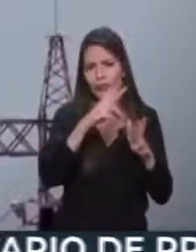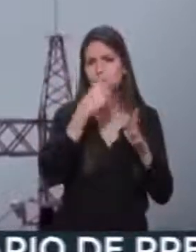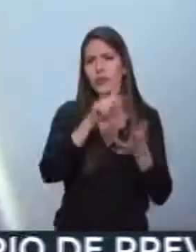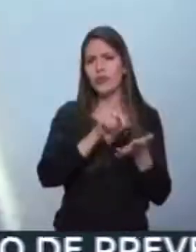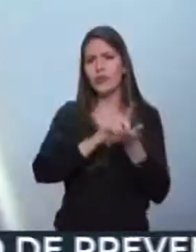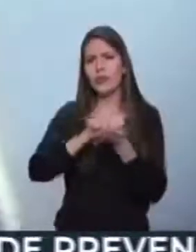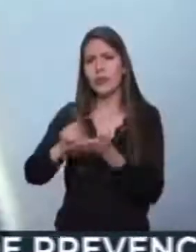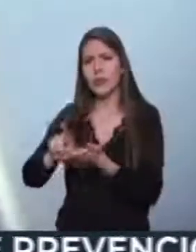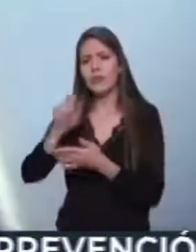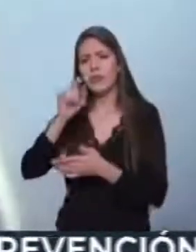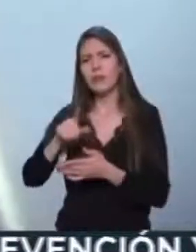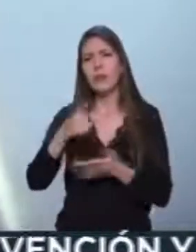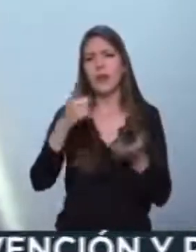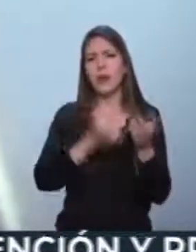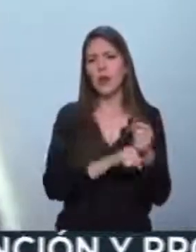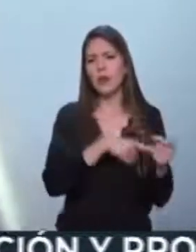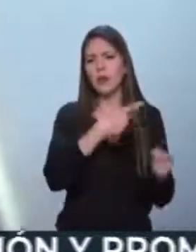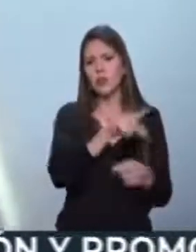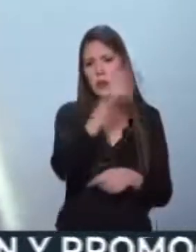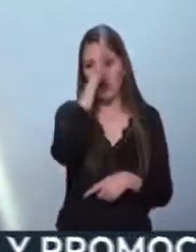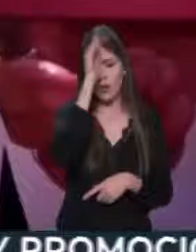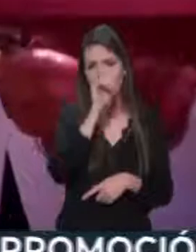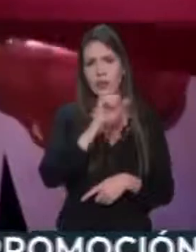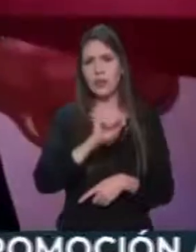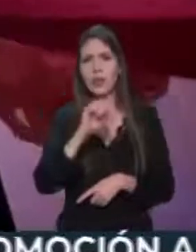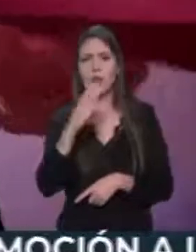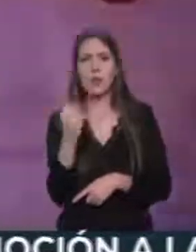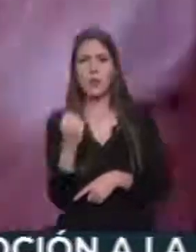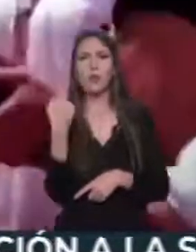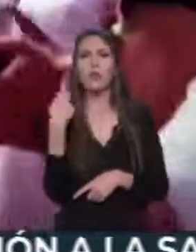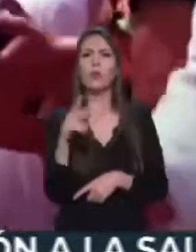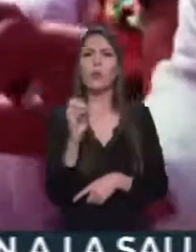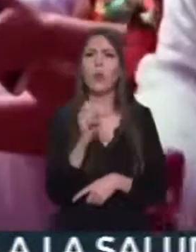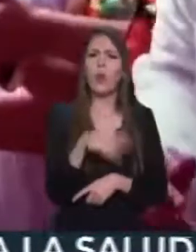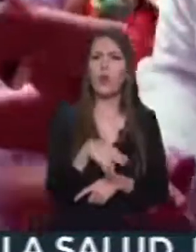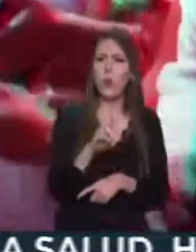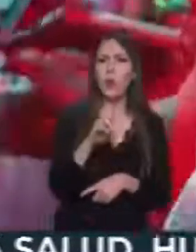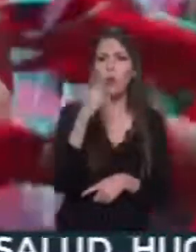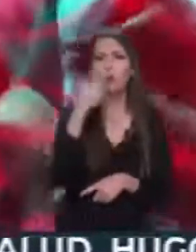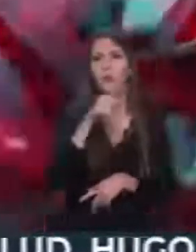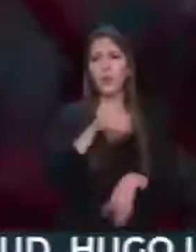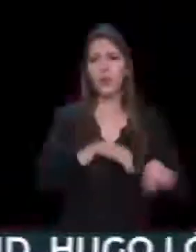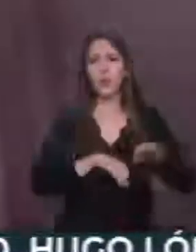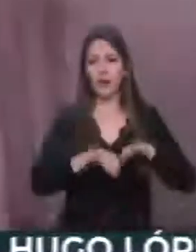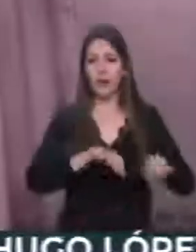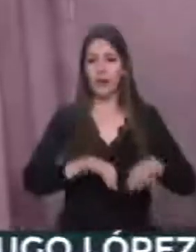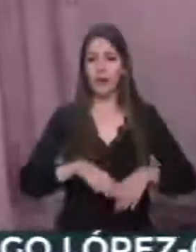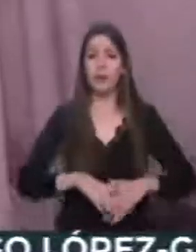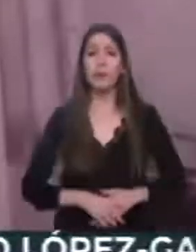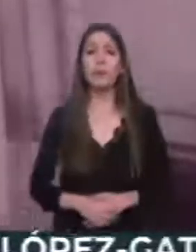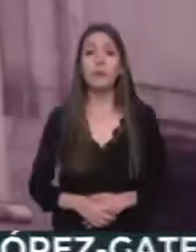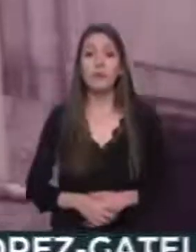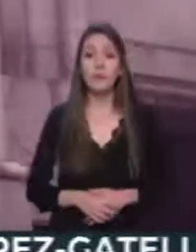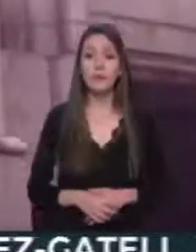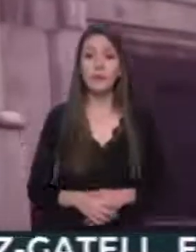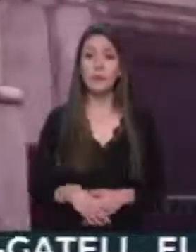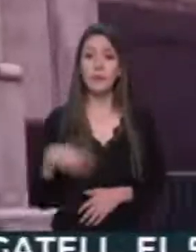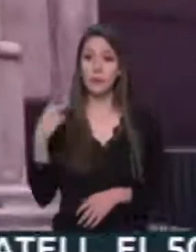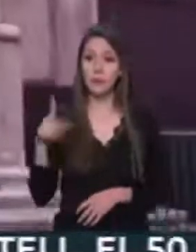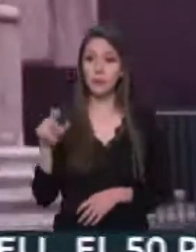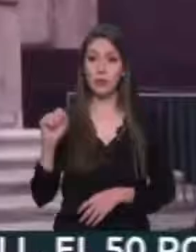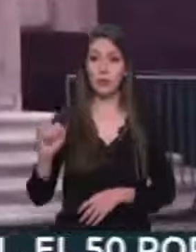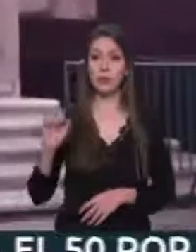el Convenio 69 de la Organización Internacional del Trabajo. El fallo de la Suprema Corte